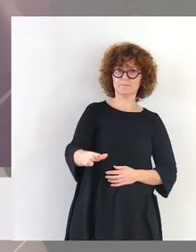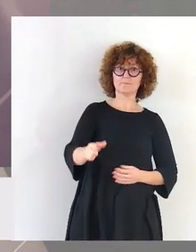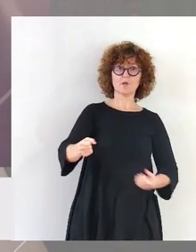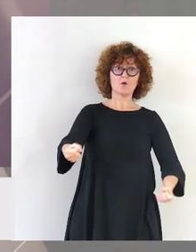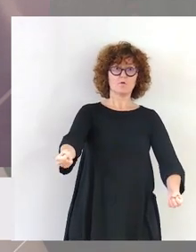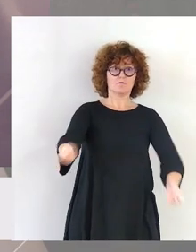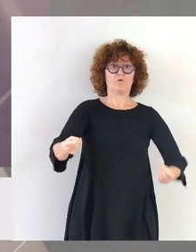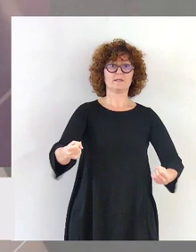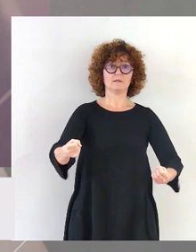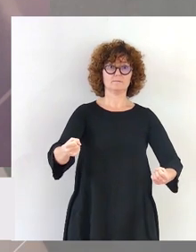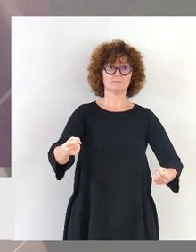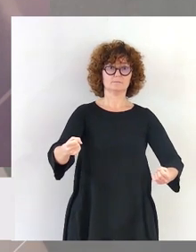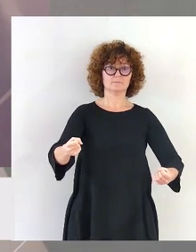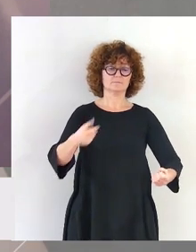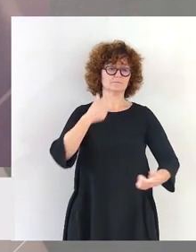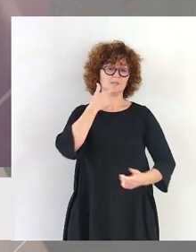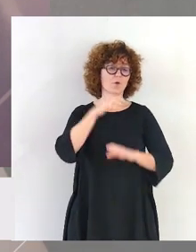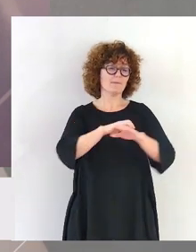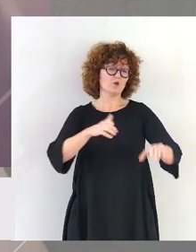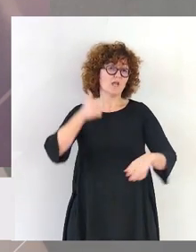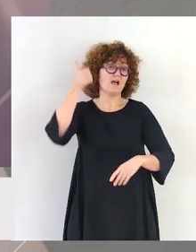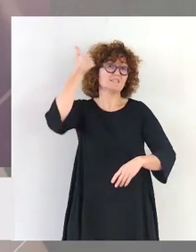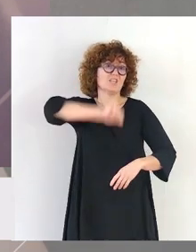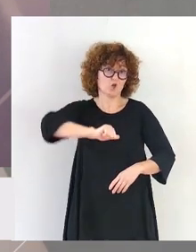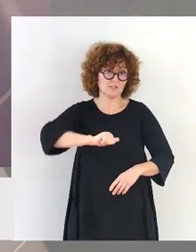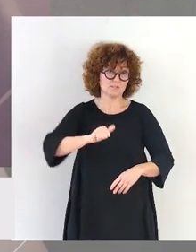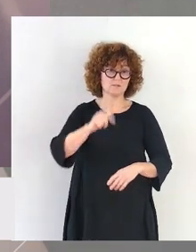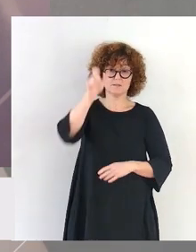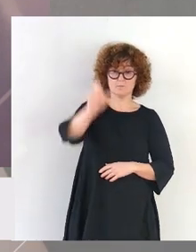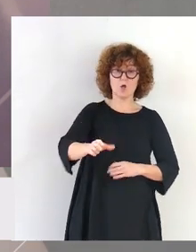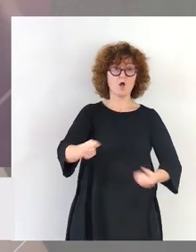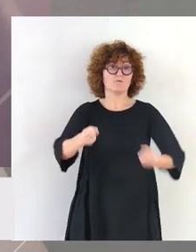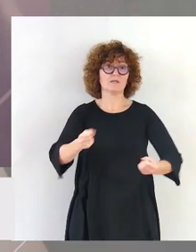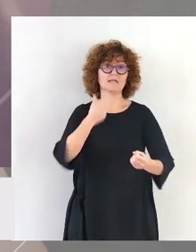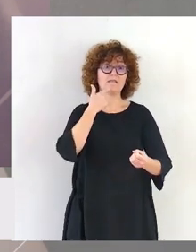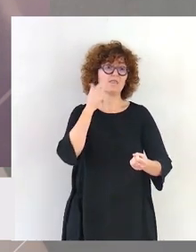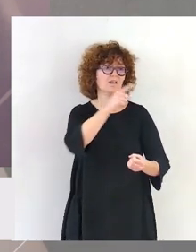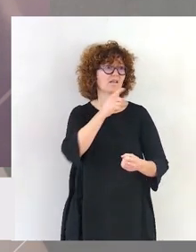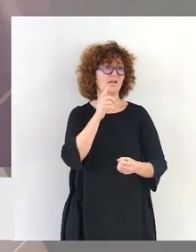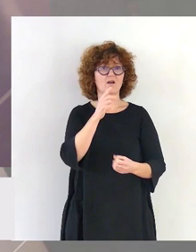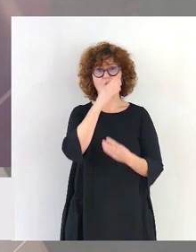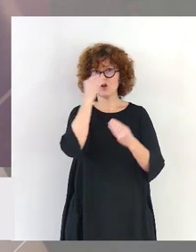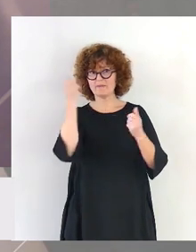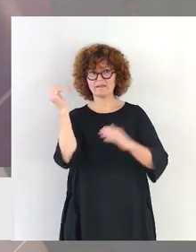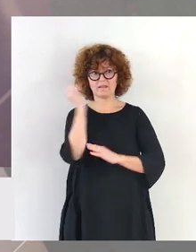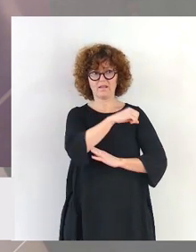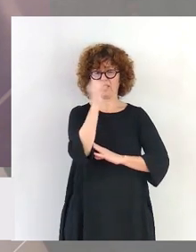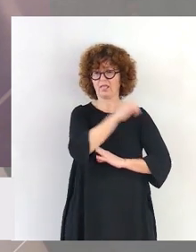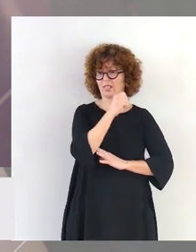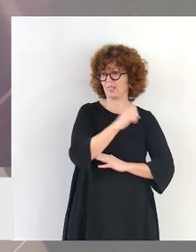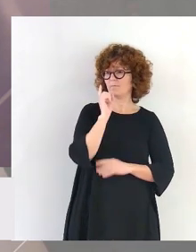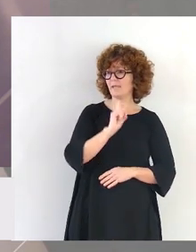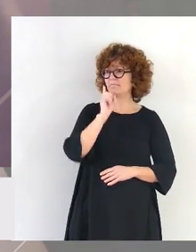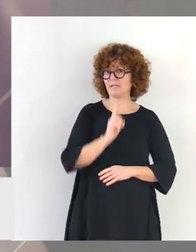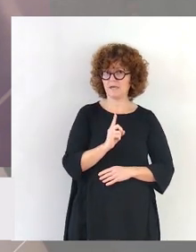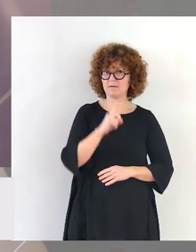digo señor porque no todos pero la mayoría suelen ser señores que te dicen Olvídate de todo esto es mentira y vamos por aquí y por